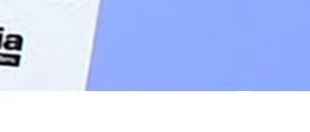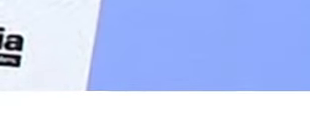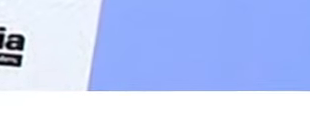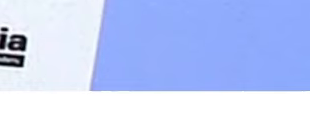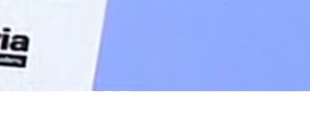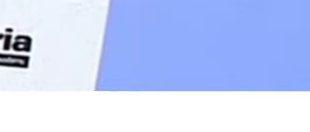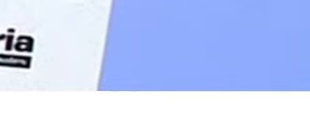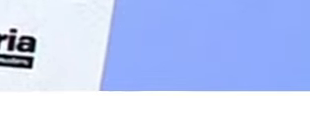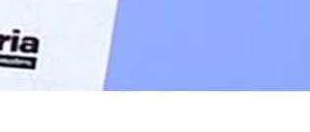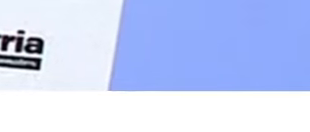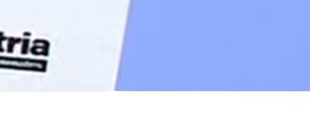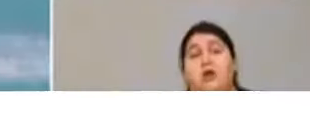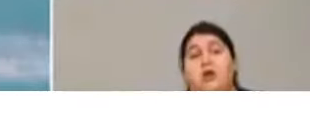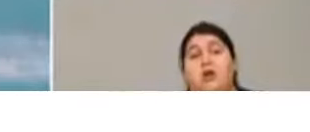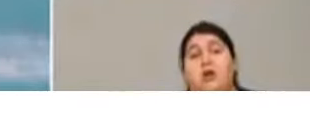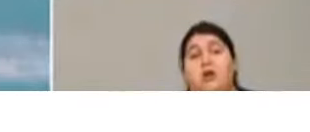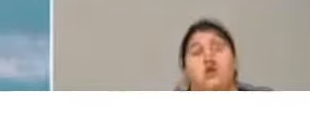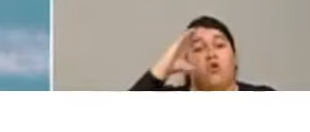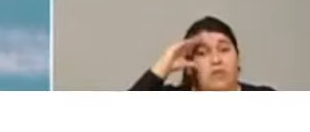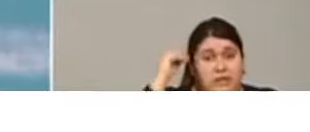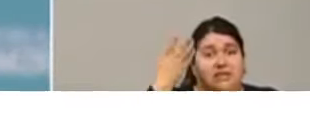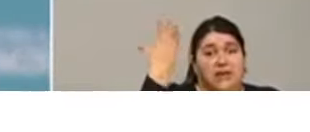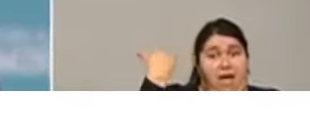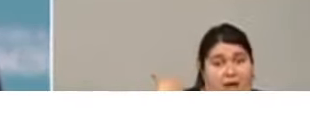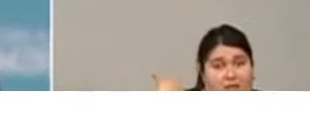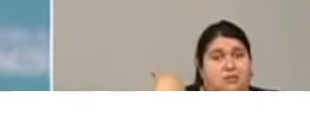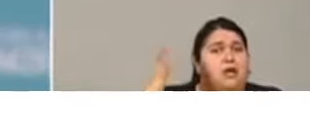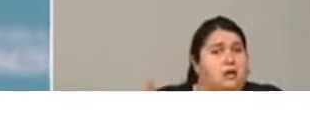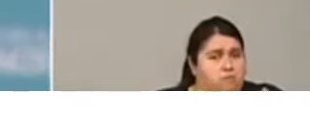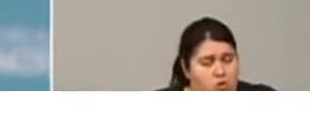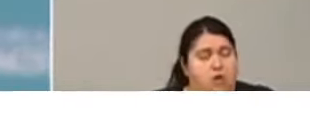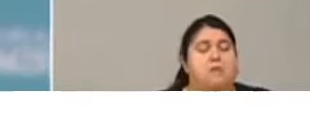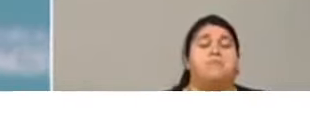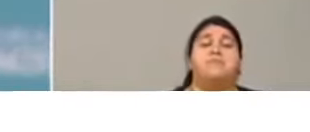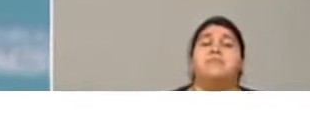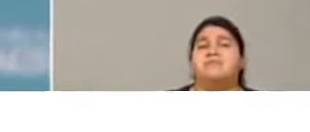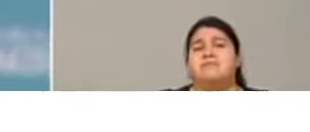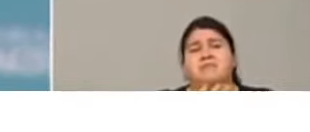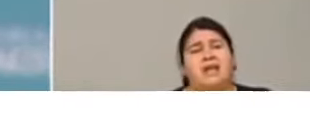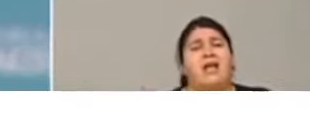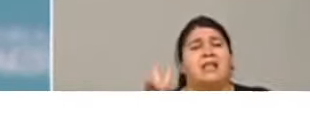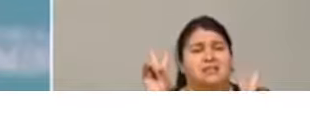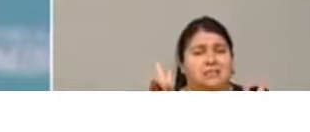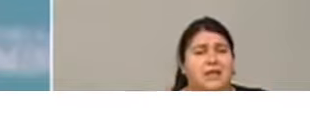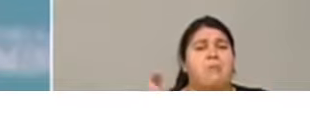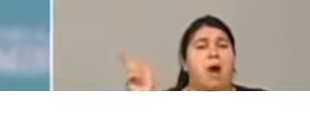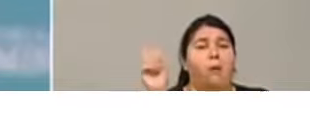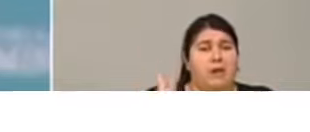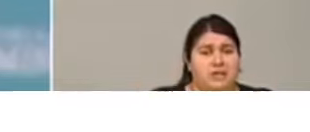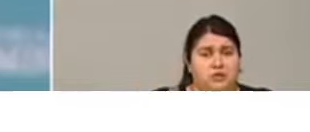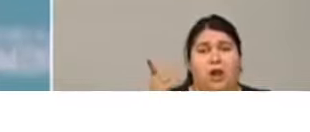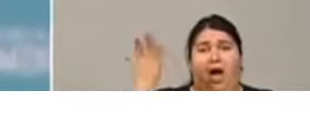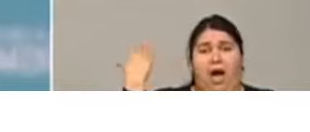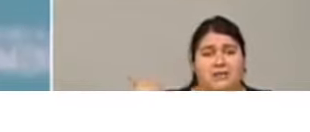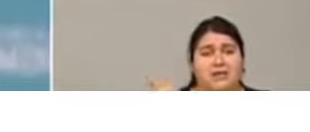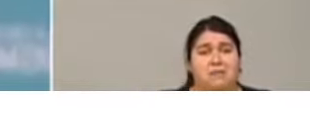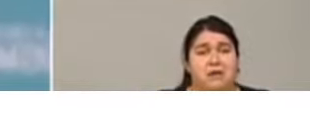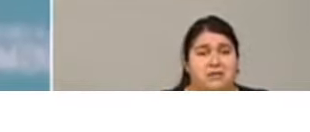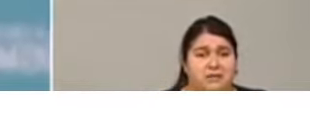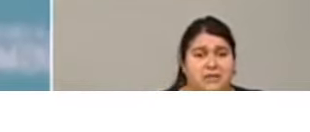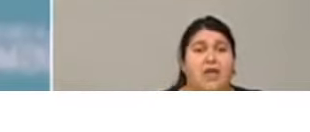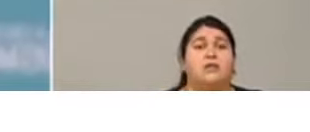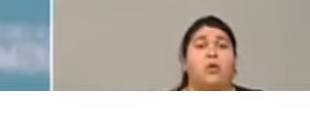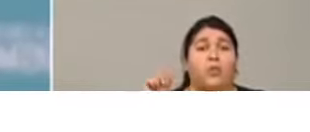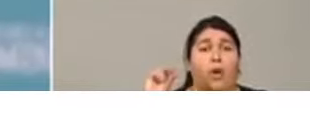mamá. Míralo, Kicillof. Con respecto a Venezuela, para ser muy claro, escuchaba ayer al presidente